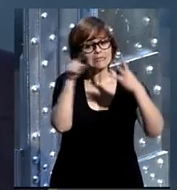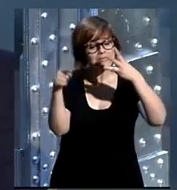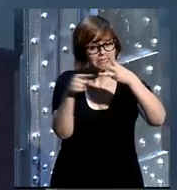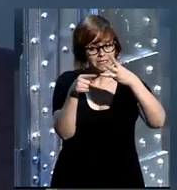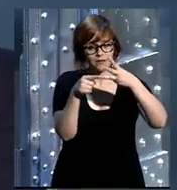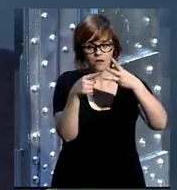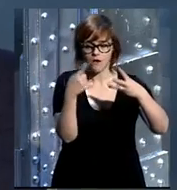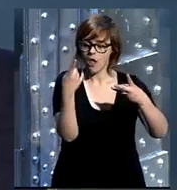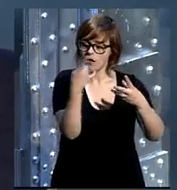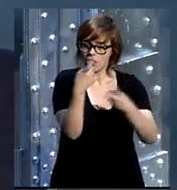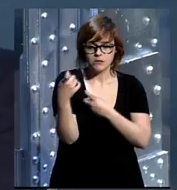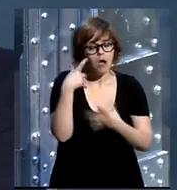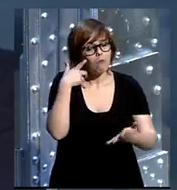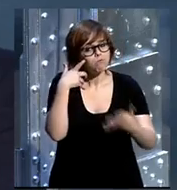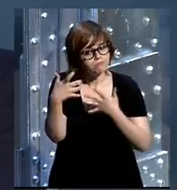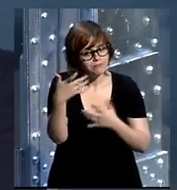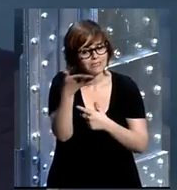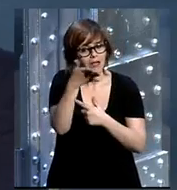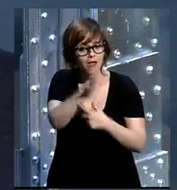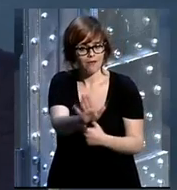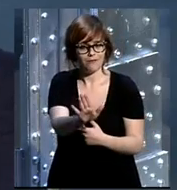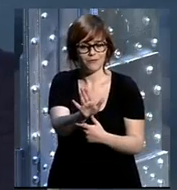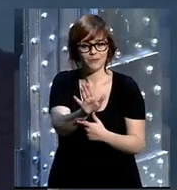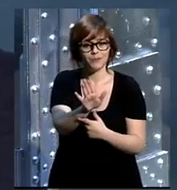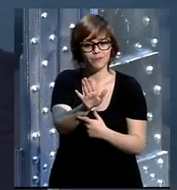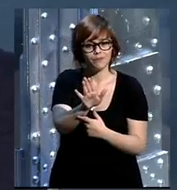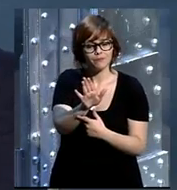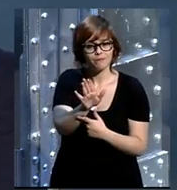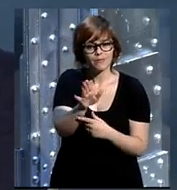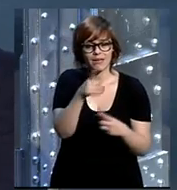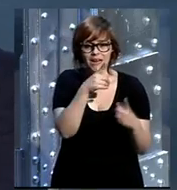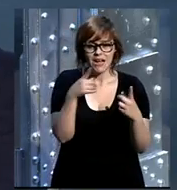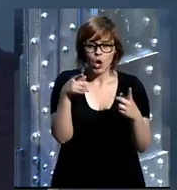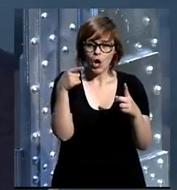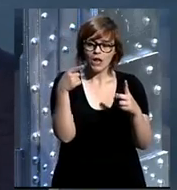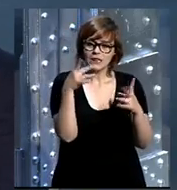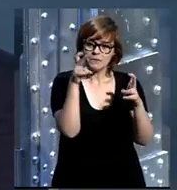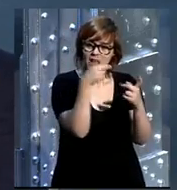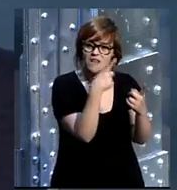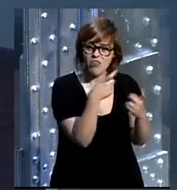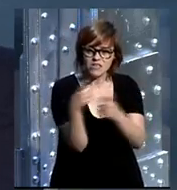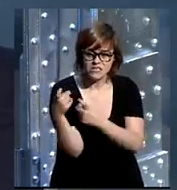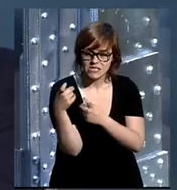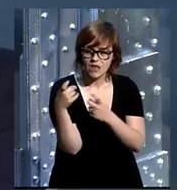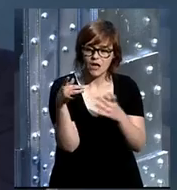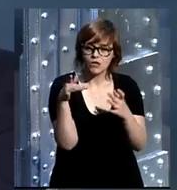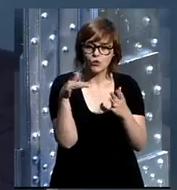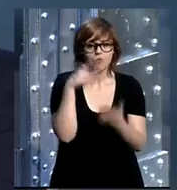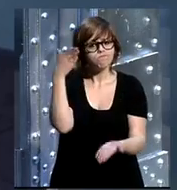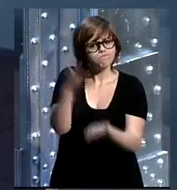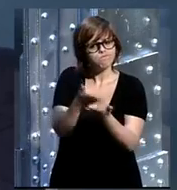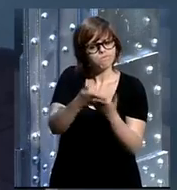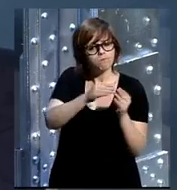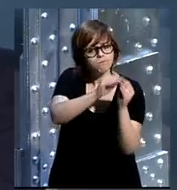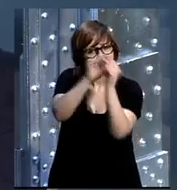que hay que destacar aquí, y es otro tipo de necesidad de garantizar la armonización. No en este caso,